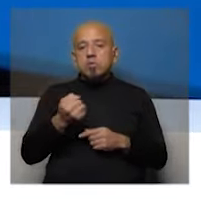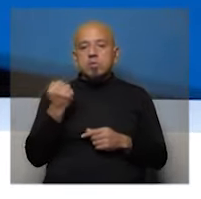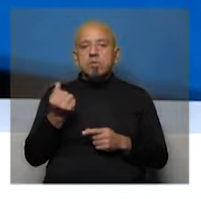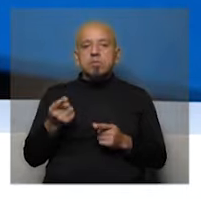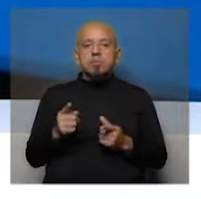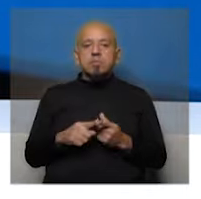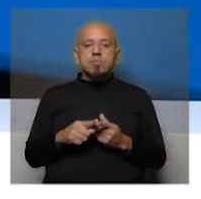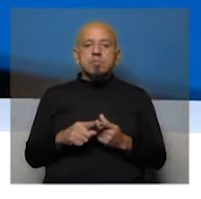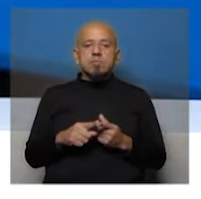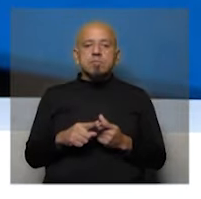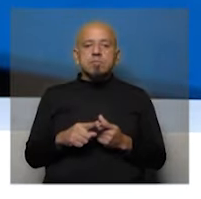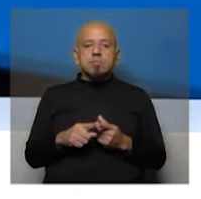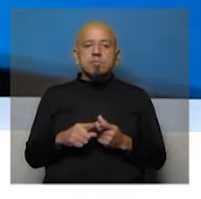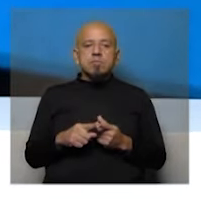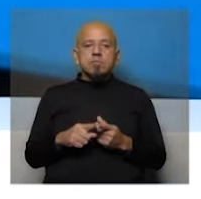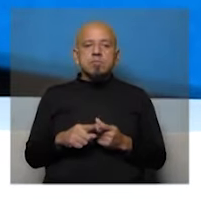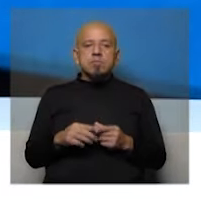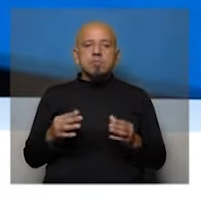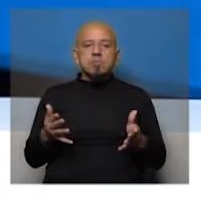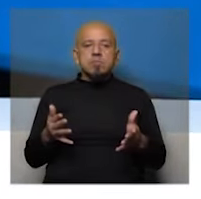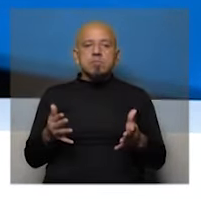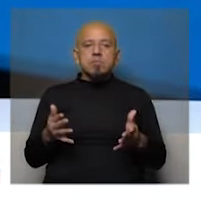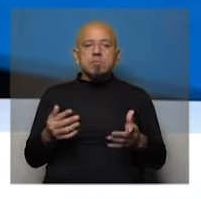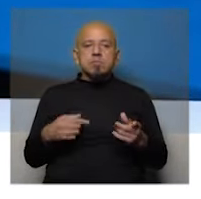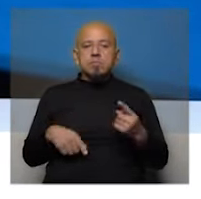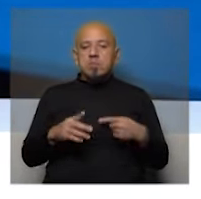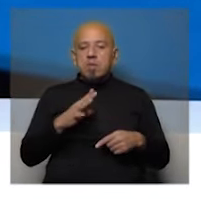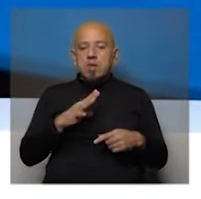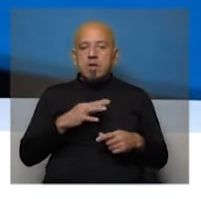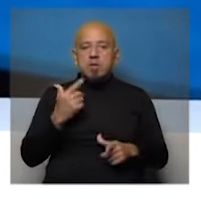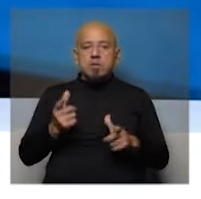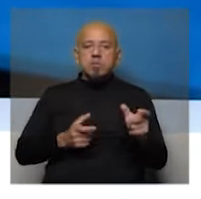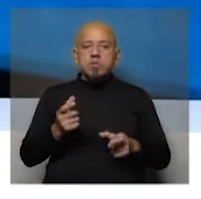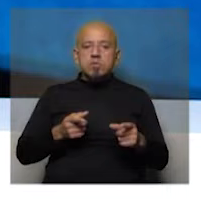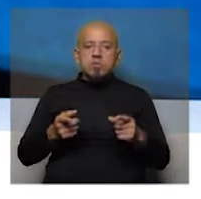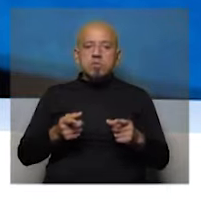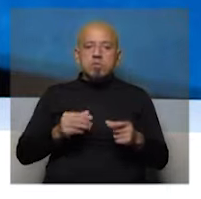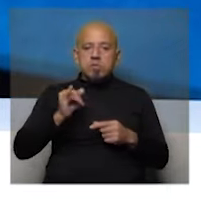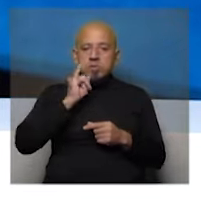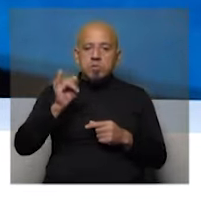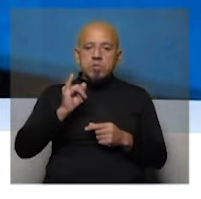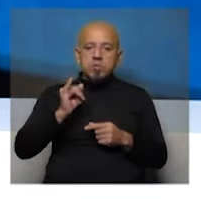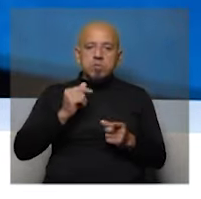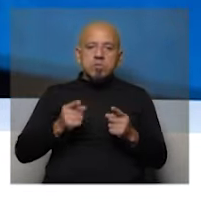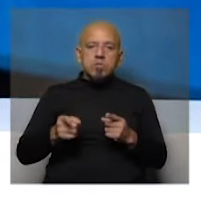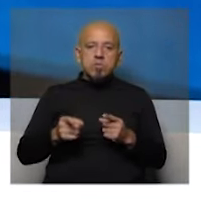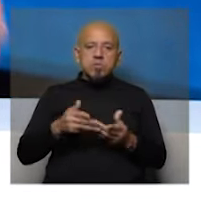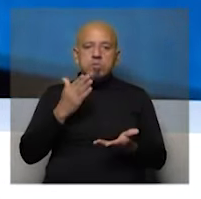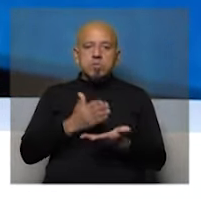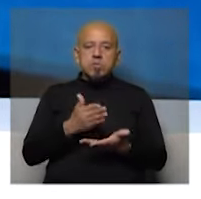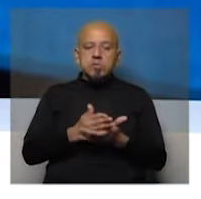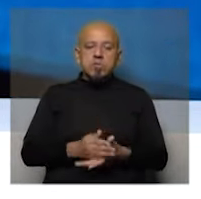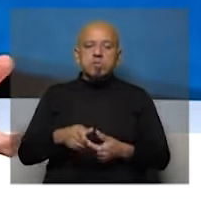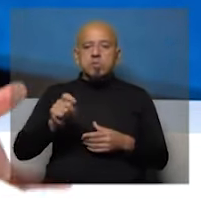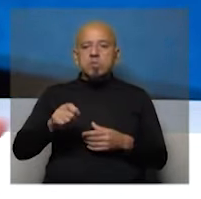realidad se pide y hay vecinos que y hay personas de entornos que quieren hacer la denuncia y ejercer su derecho a la